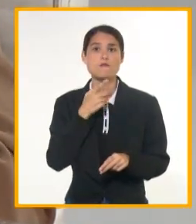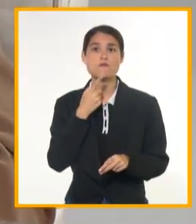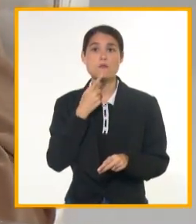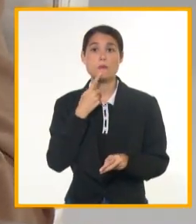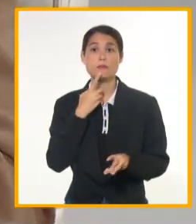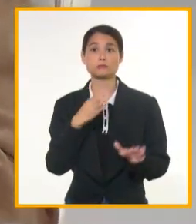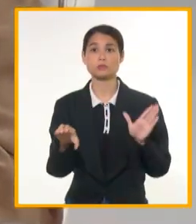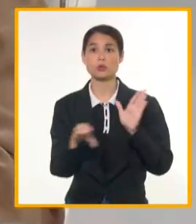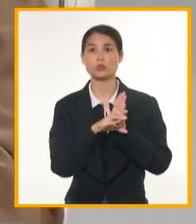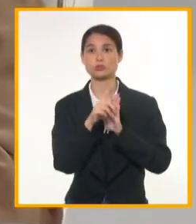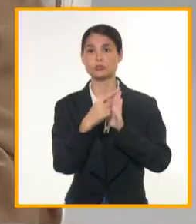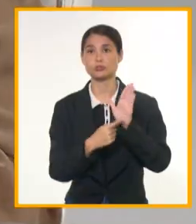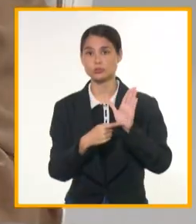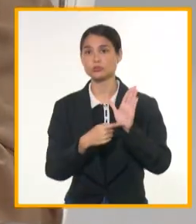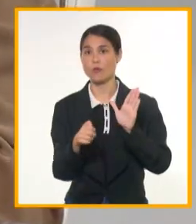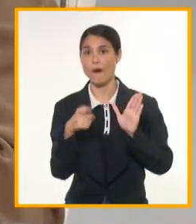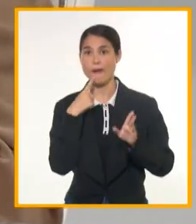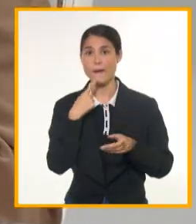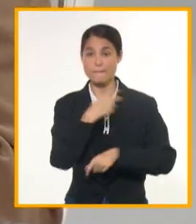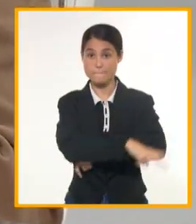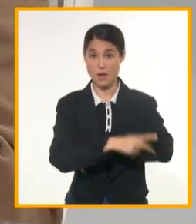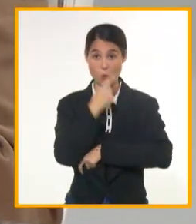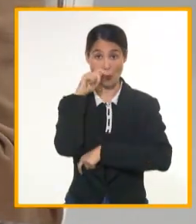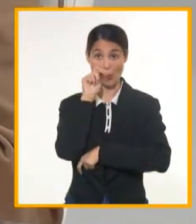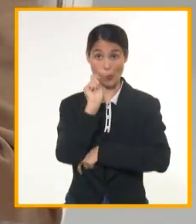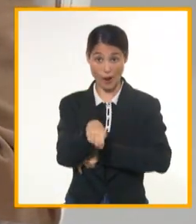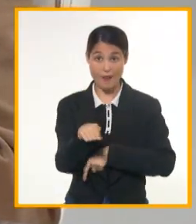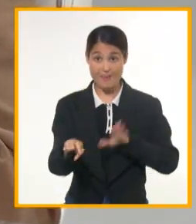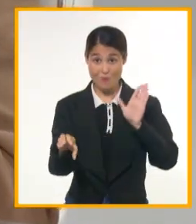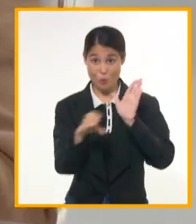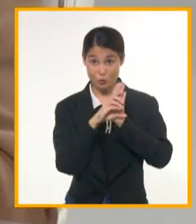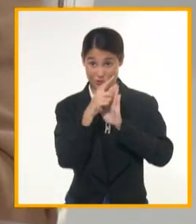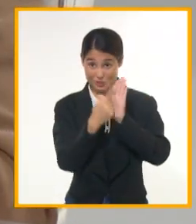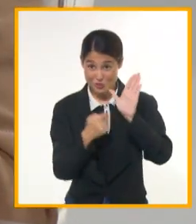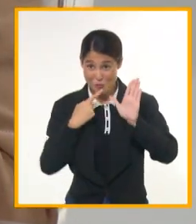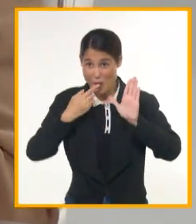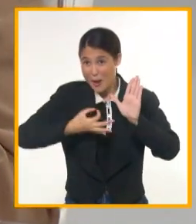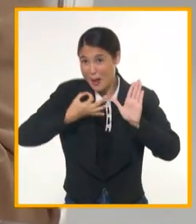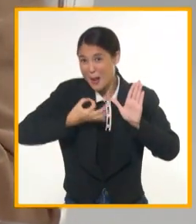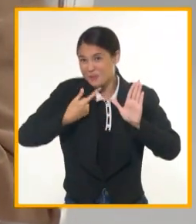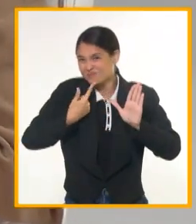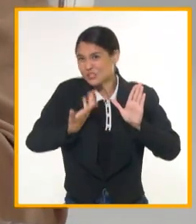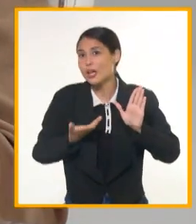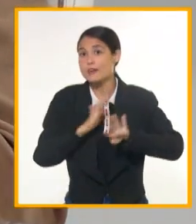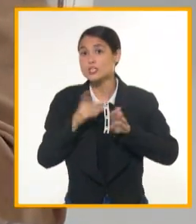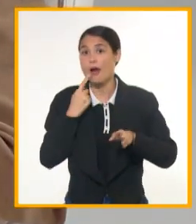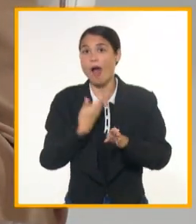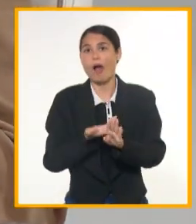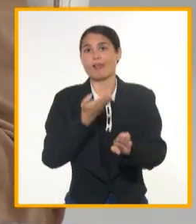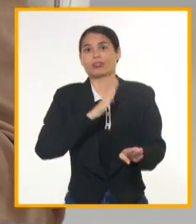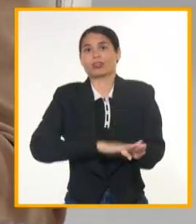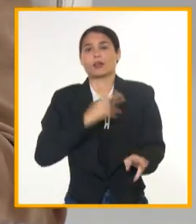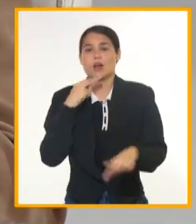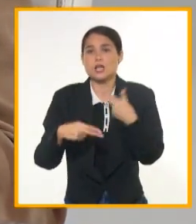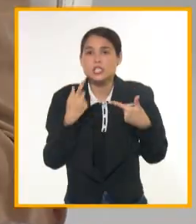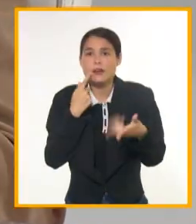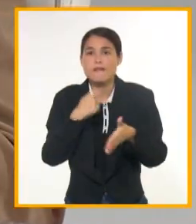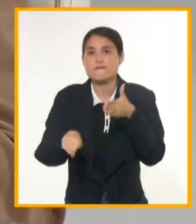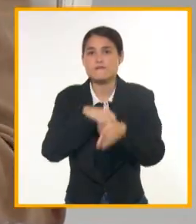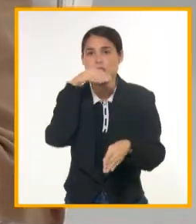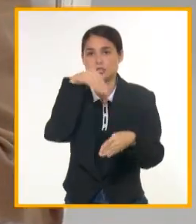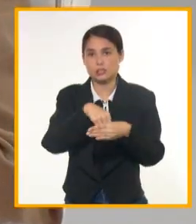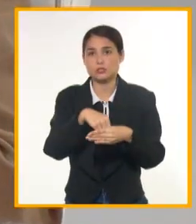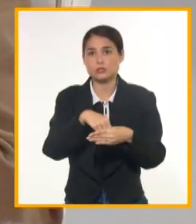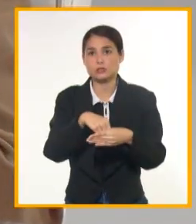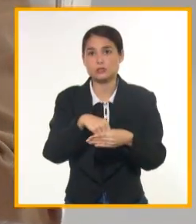constitucional de la propia Ucrania, que establece que debían haberse realizado las elecciones. En otros momentos